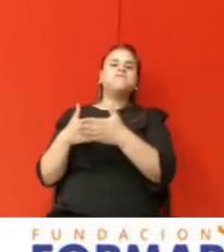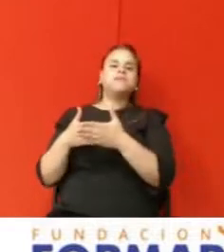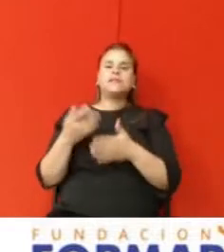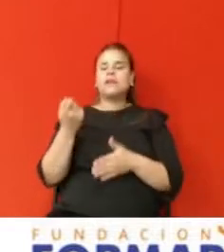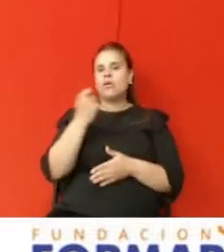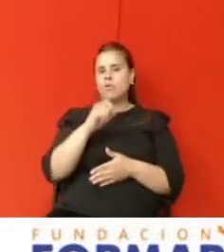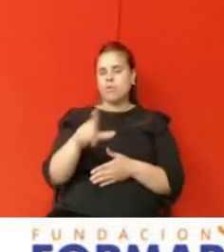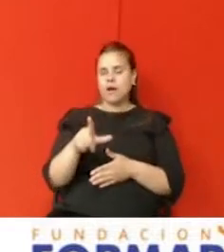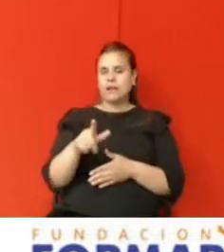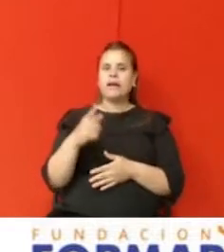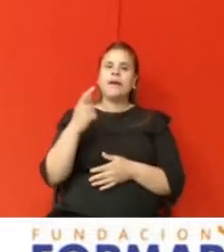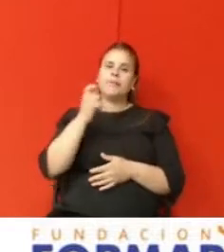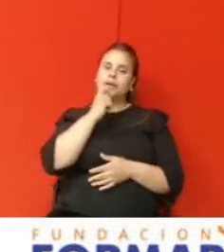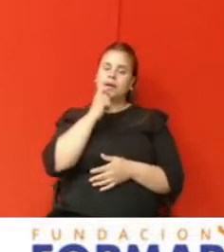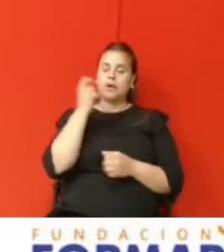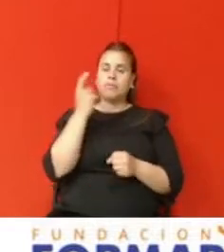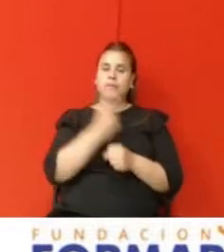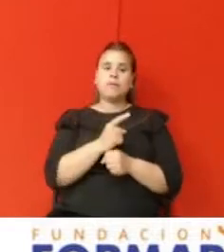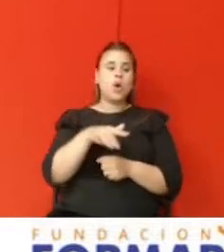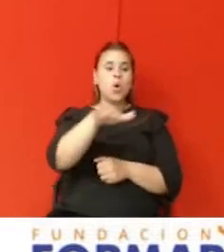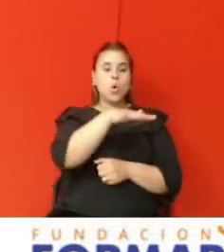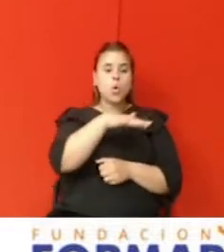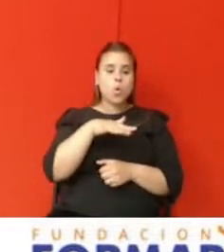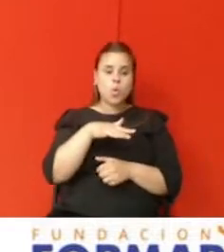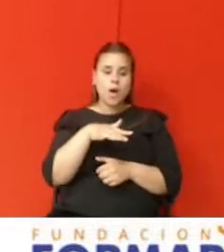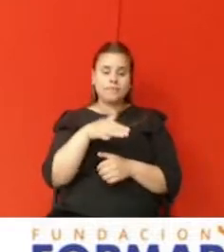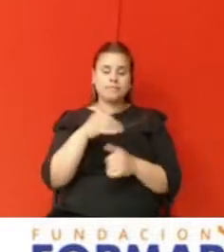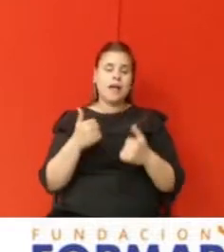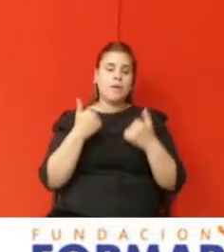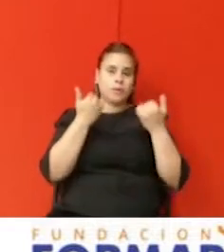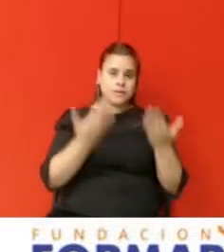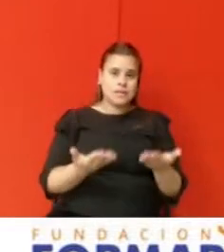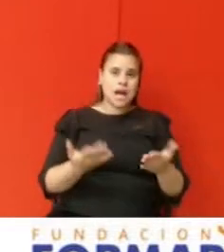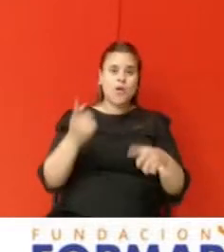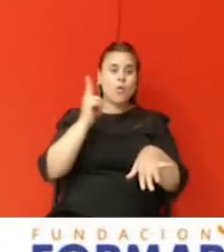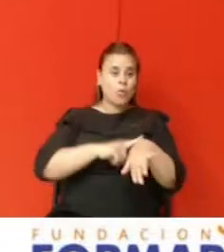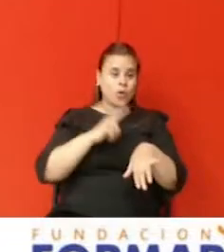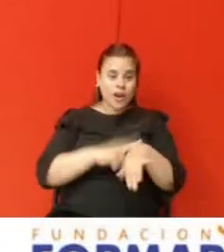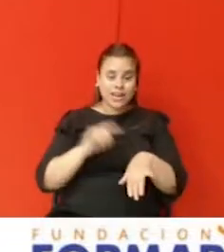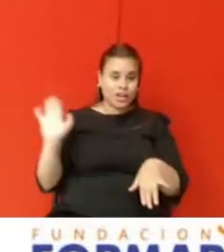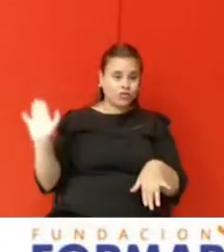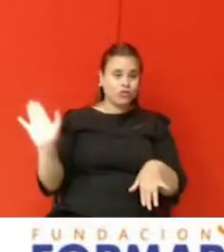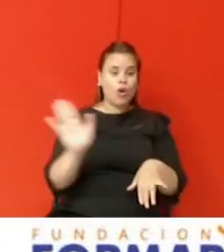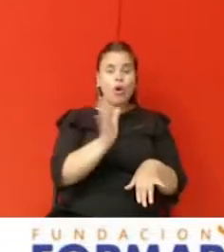Primero, encontrar un espacio, un horario en común donde todos podamos hacer un corte.